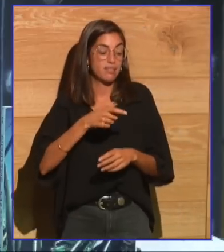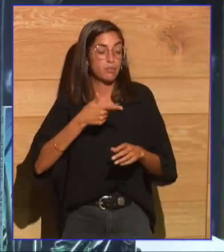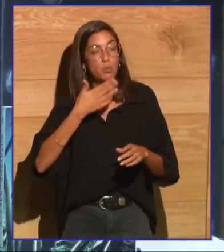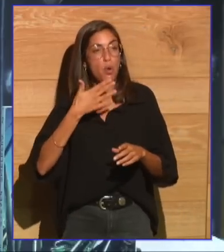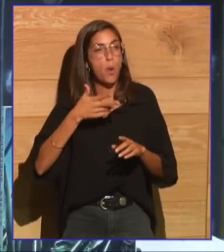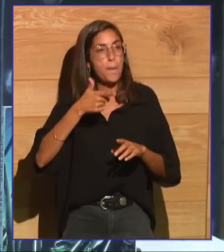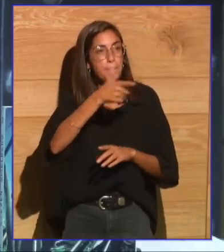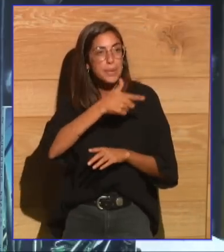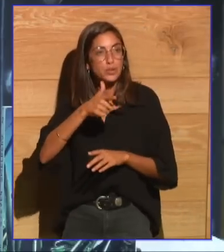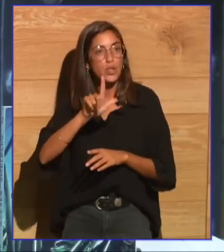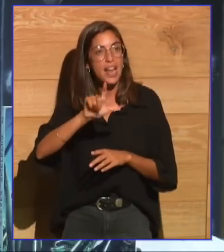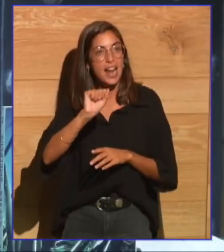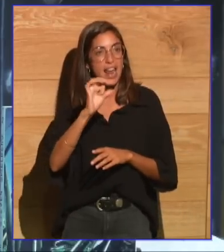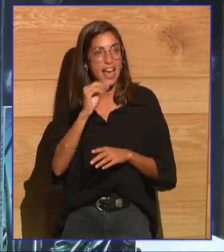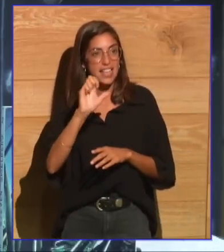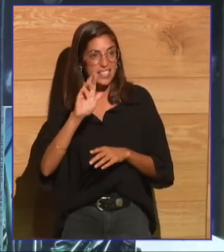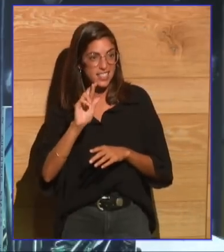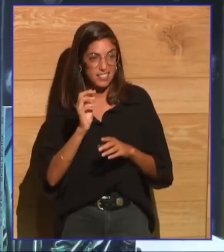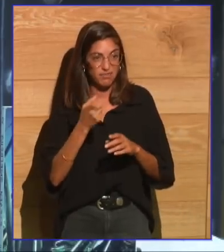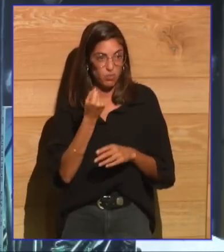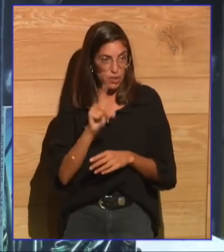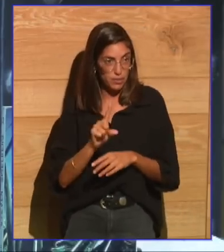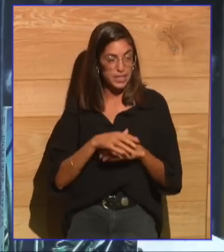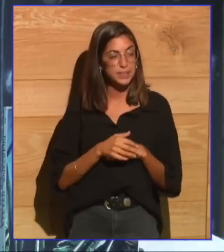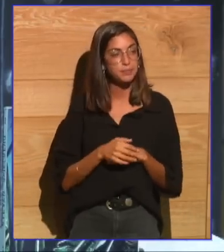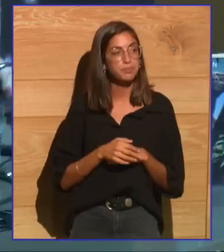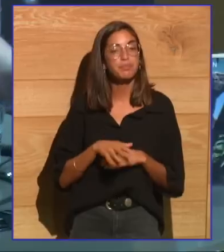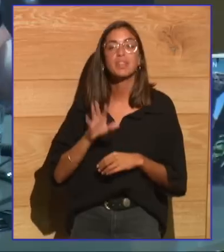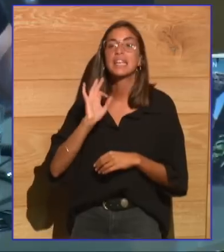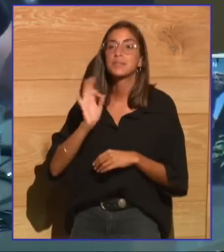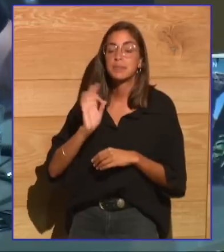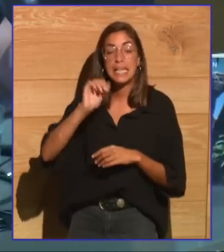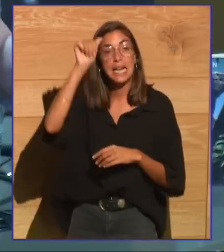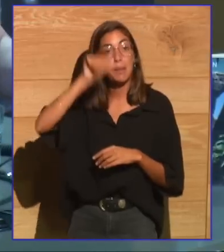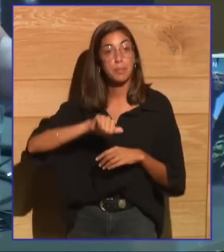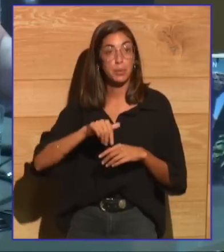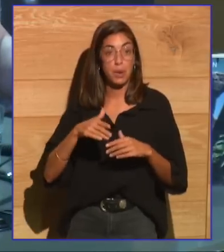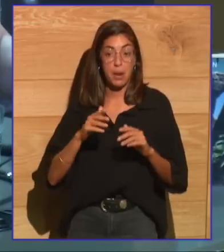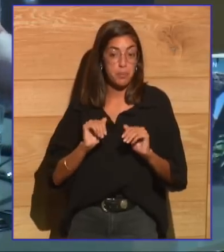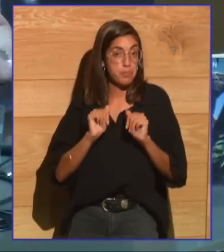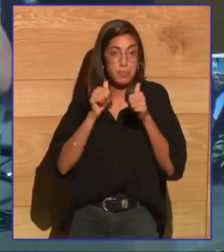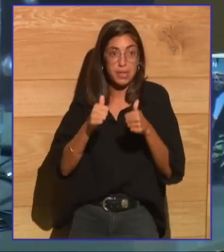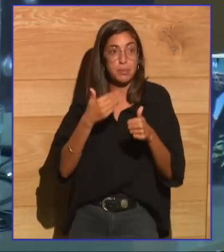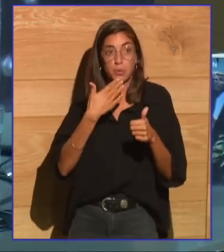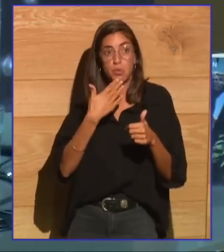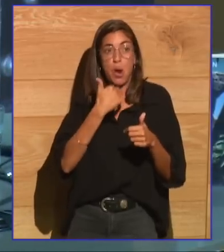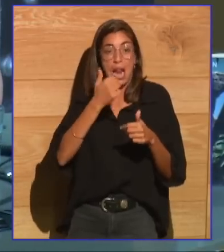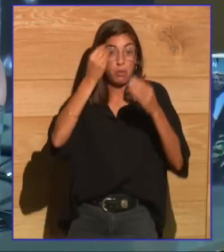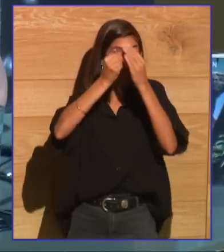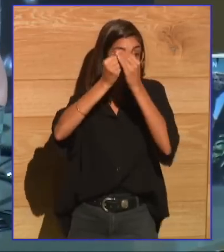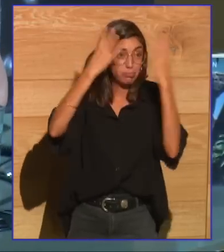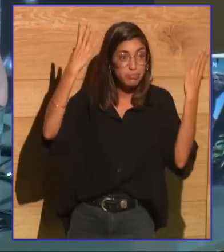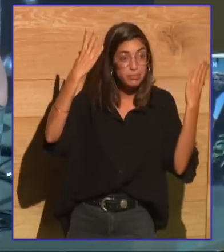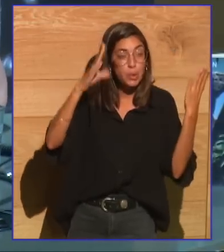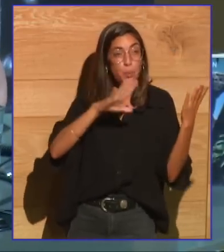surge que está aterrorizada y que está solo y es verdad que al final la película sobre todo al principio se convierte en algo casi abstracto o sea lo que estás viendo son